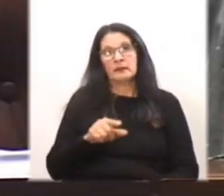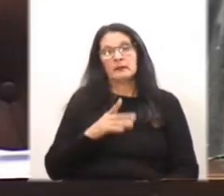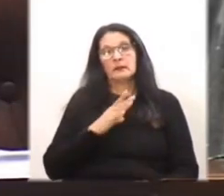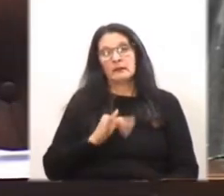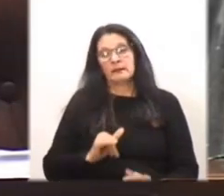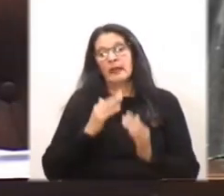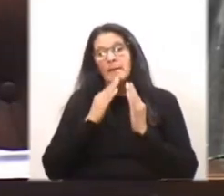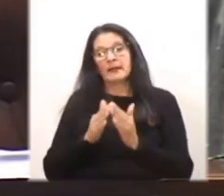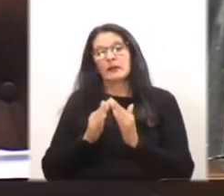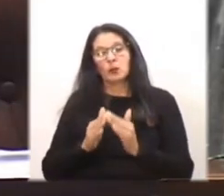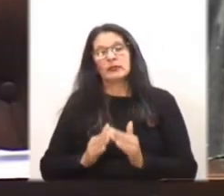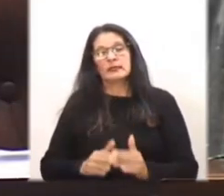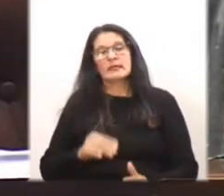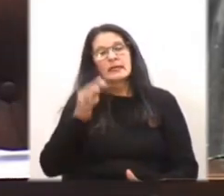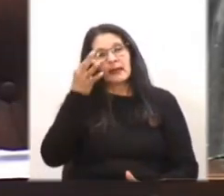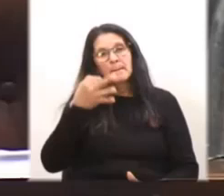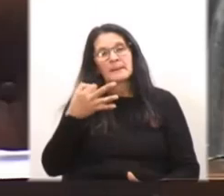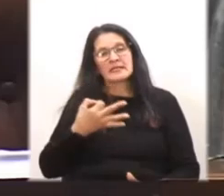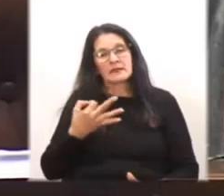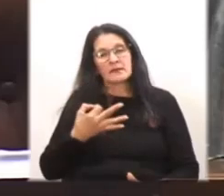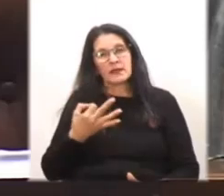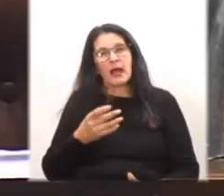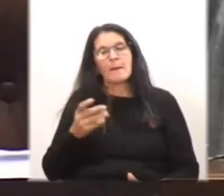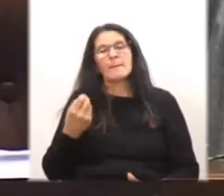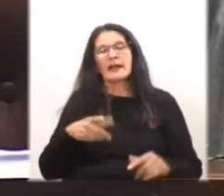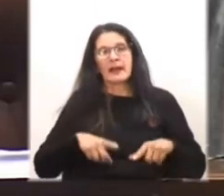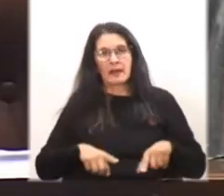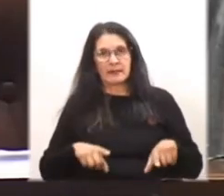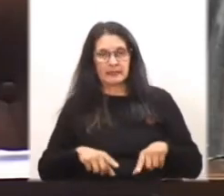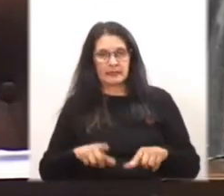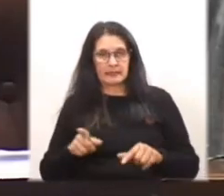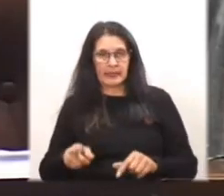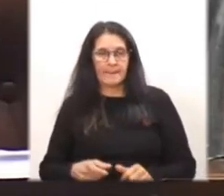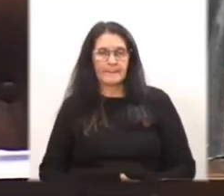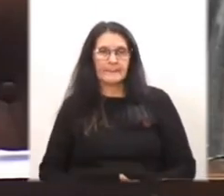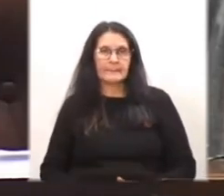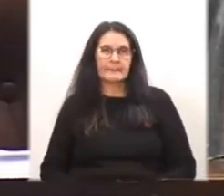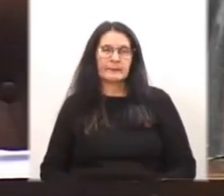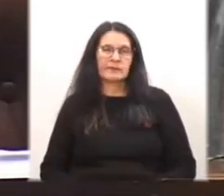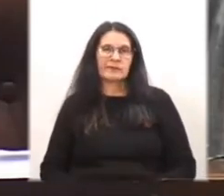preguntas específicas para la señora ministra.